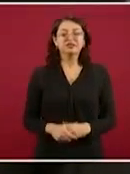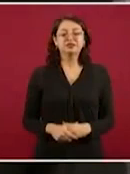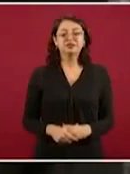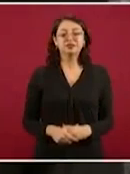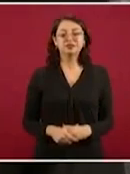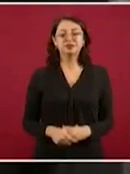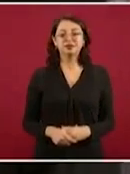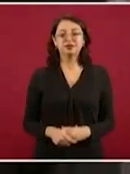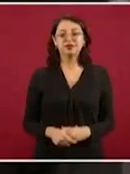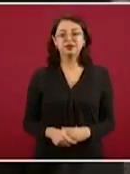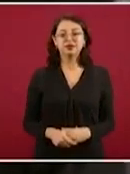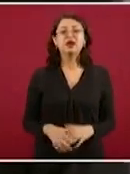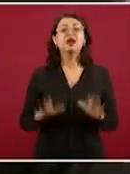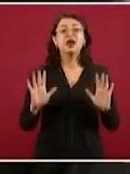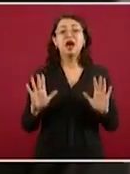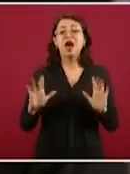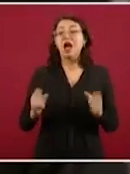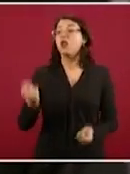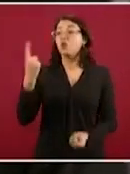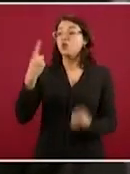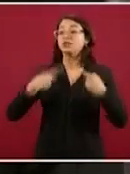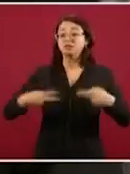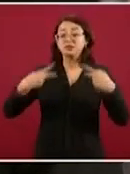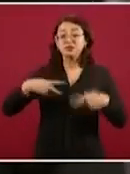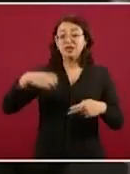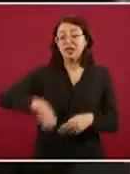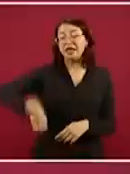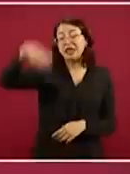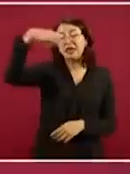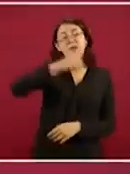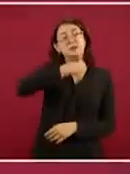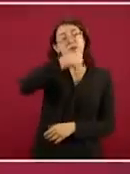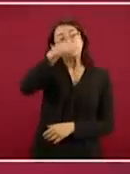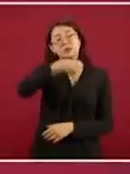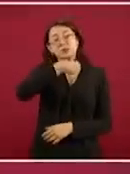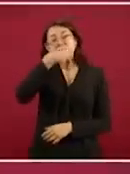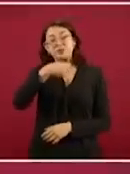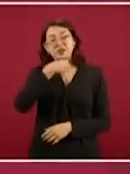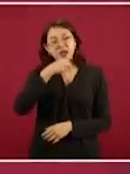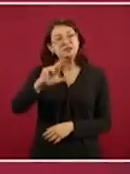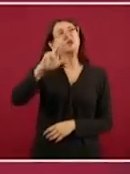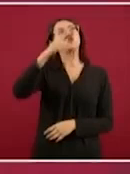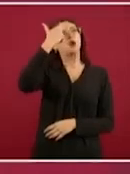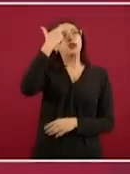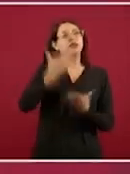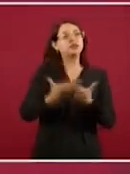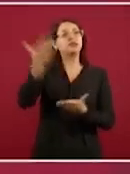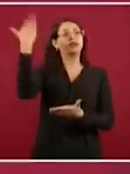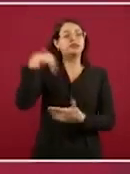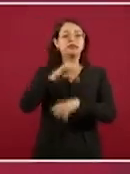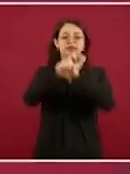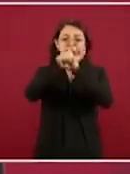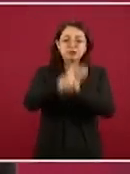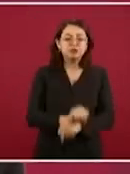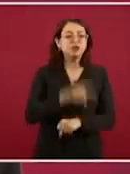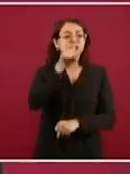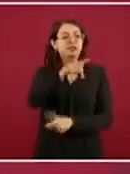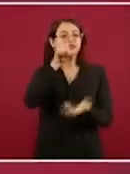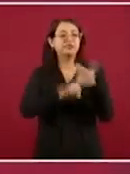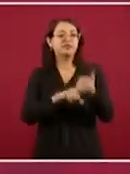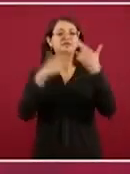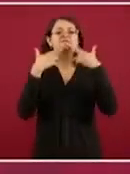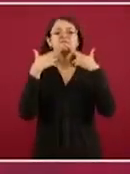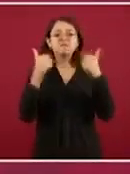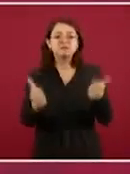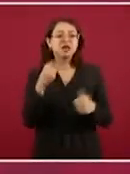Y todavía los ancianitos que vivieron ese tiempo de esclavitud, cuando en las haciendas habían